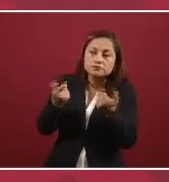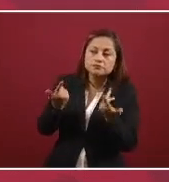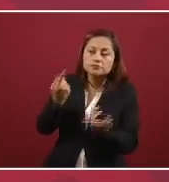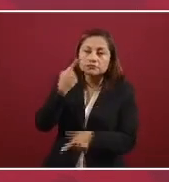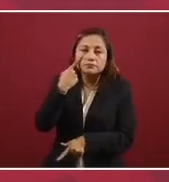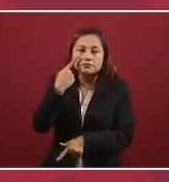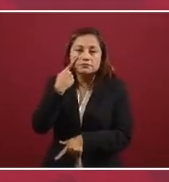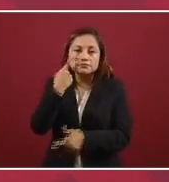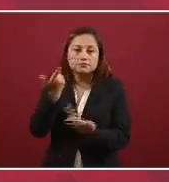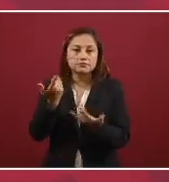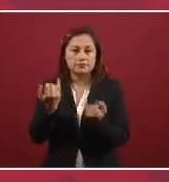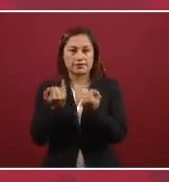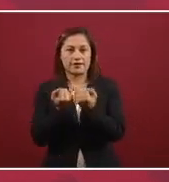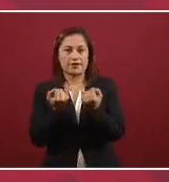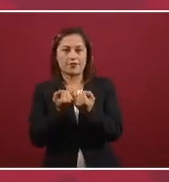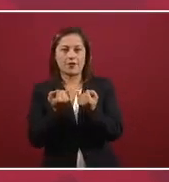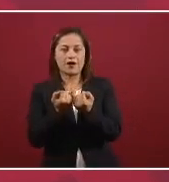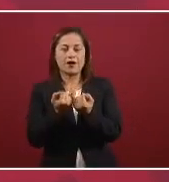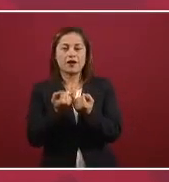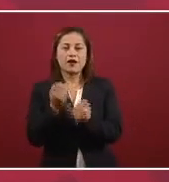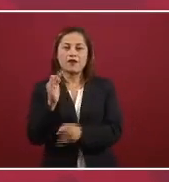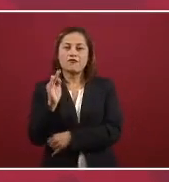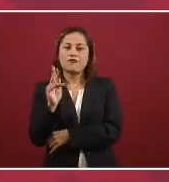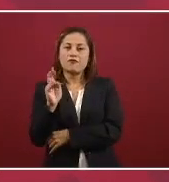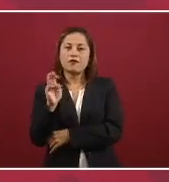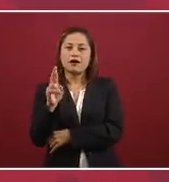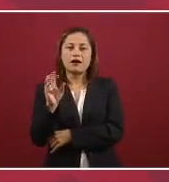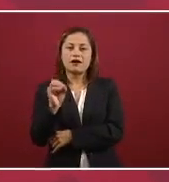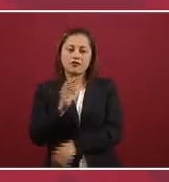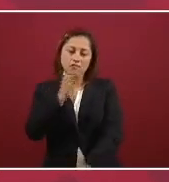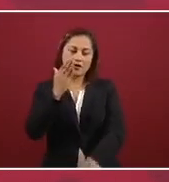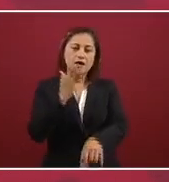Se tienen que terminar los fueros.